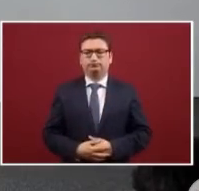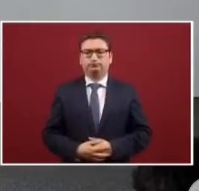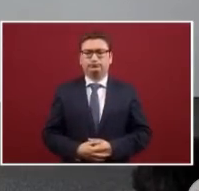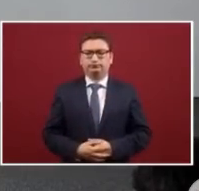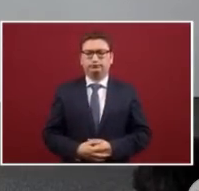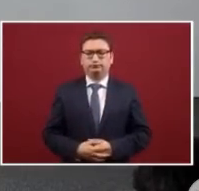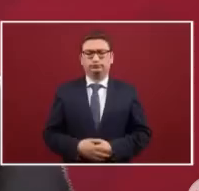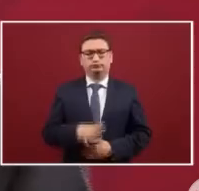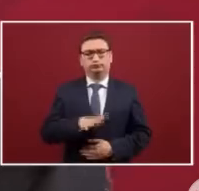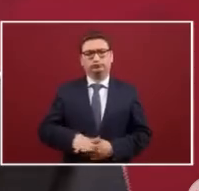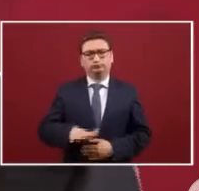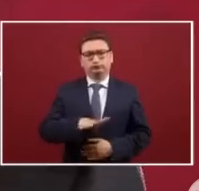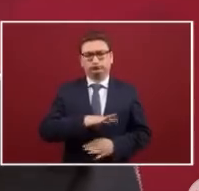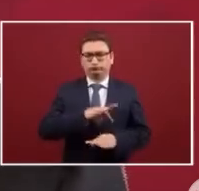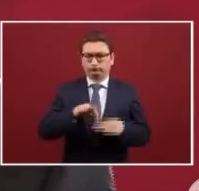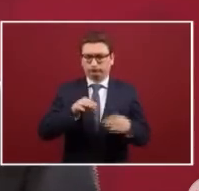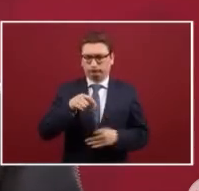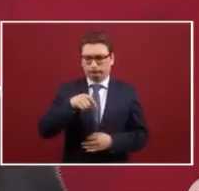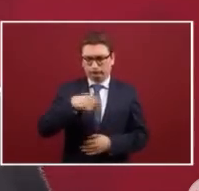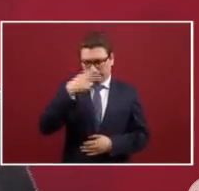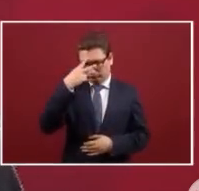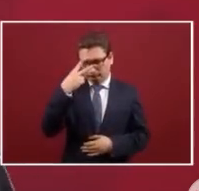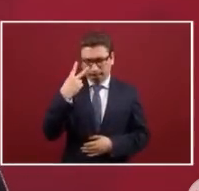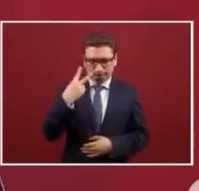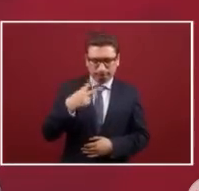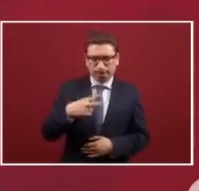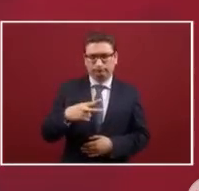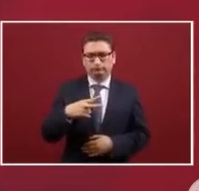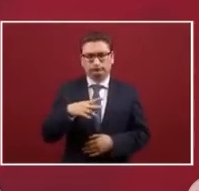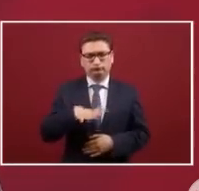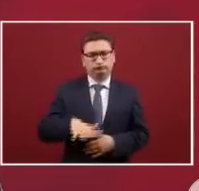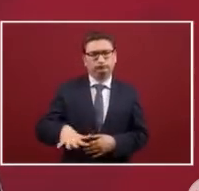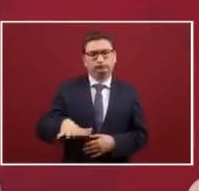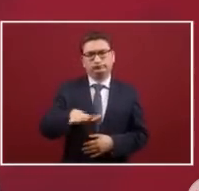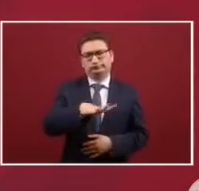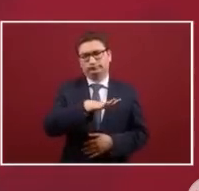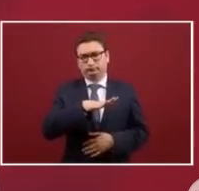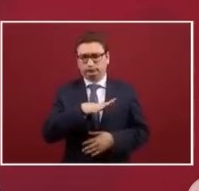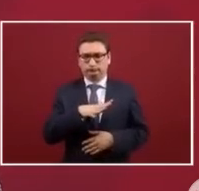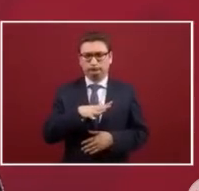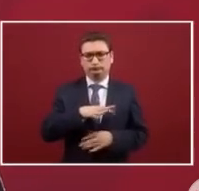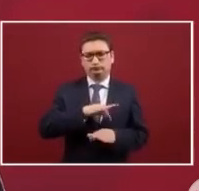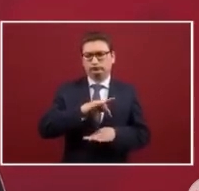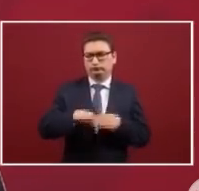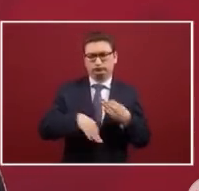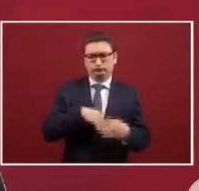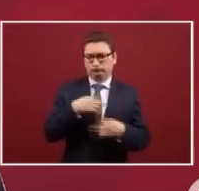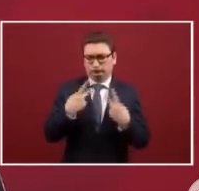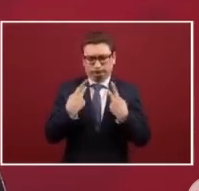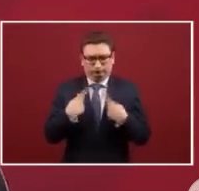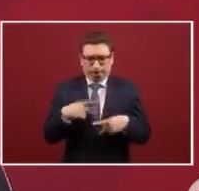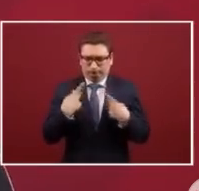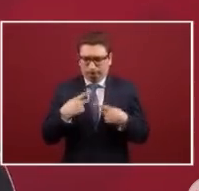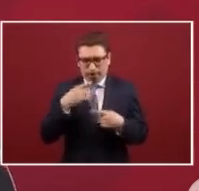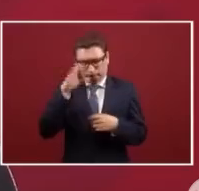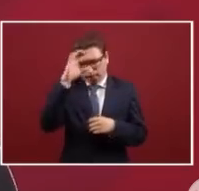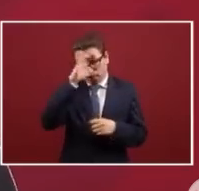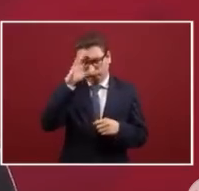al pueblo de México, a todos los sectores, de todas las clases sociales, de todas las